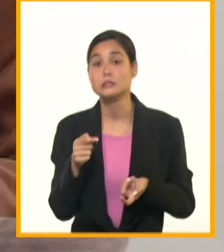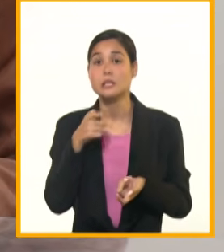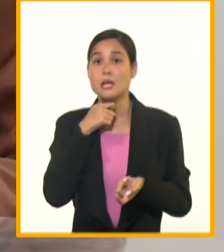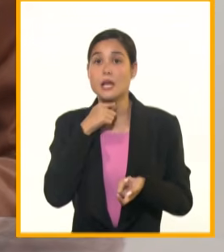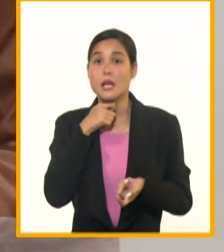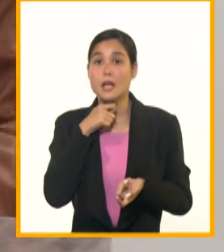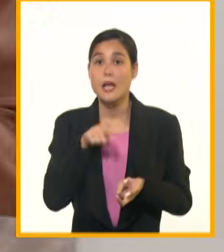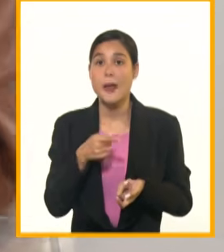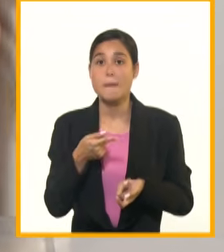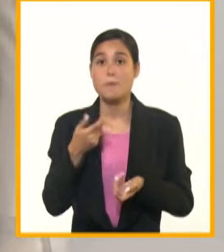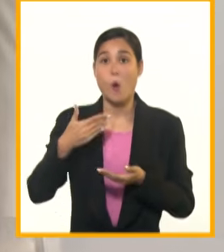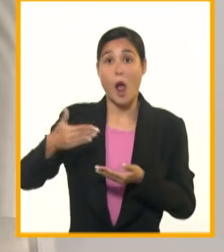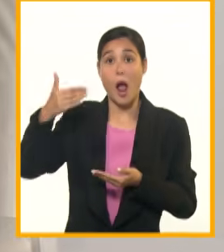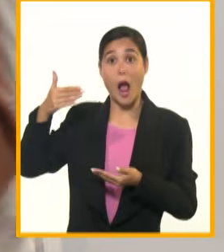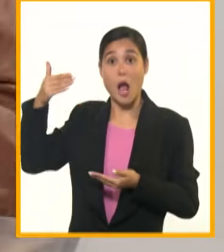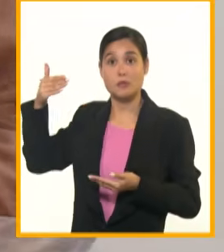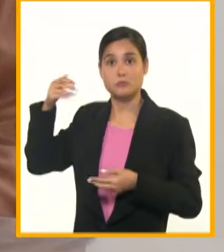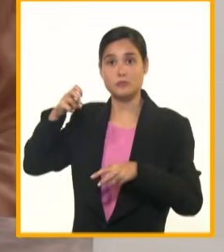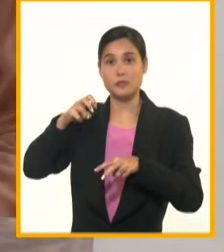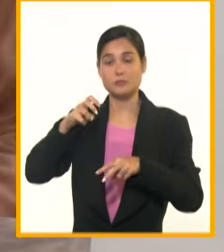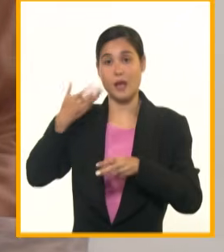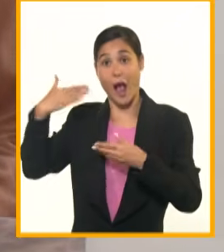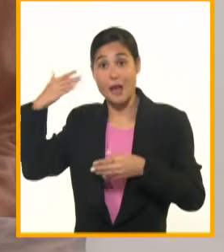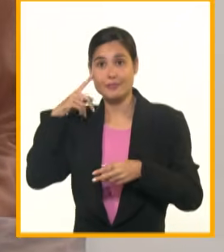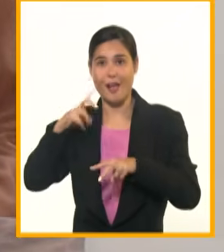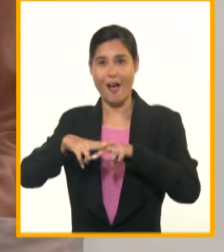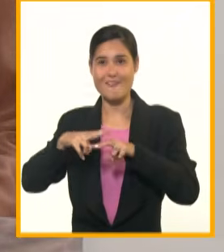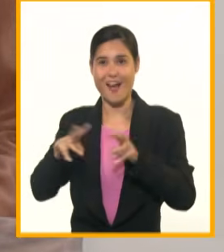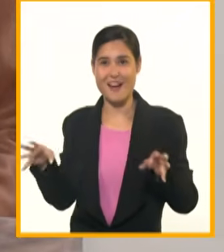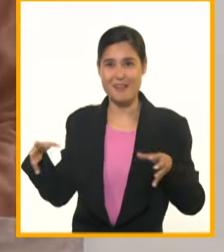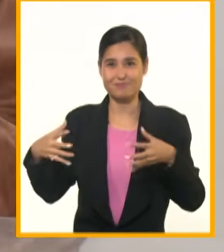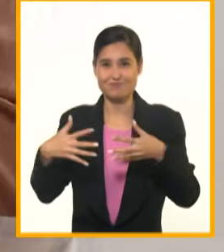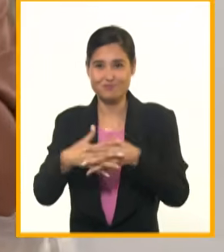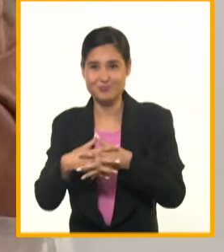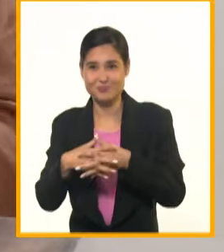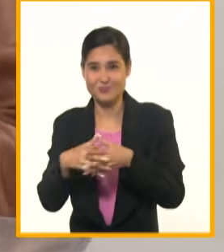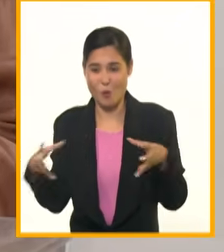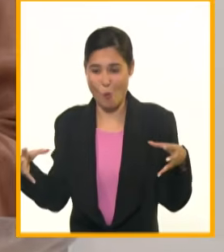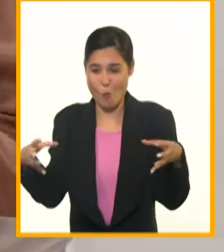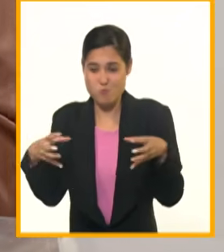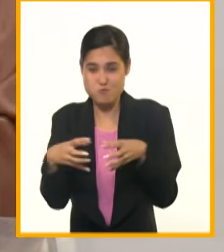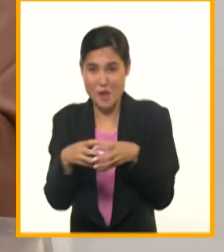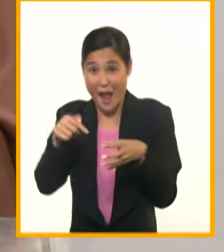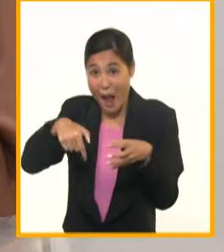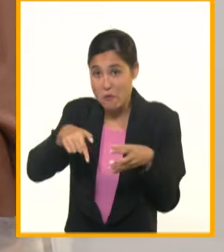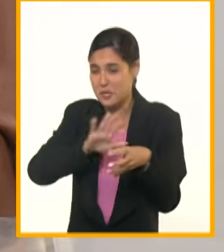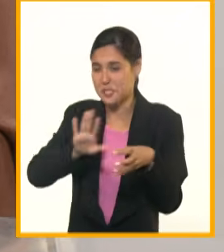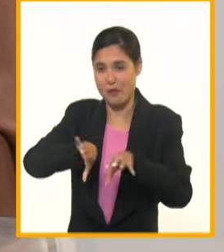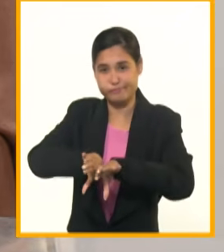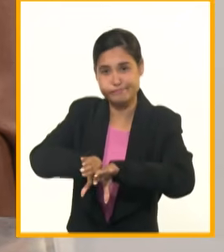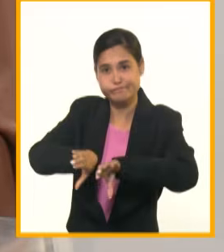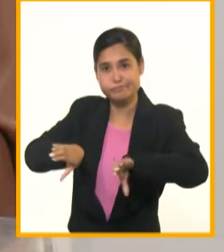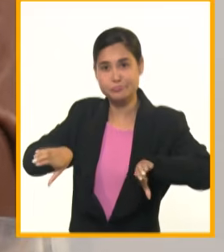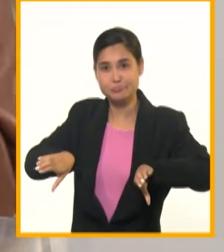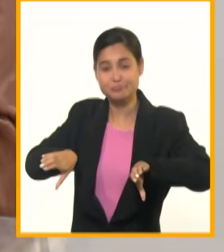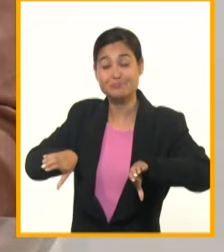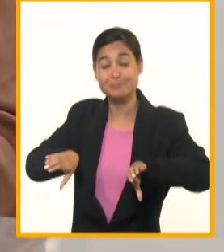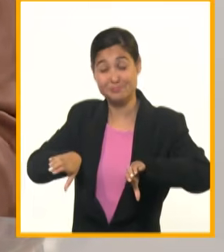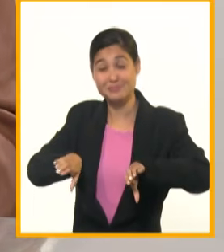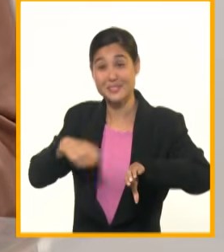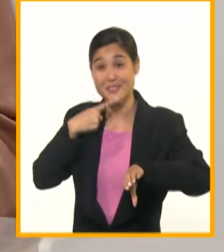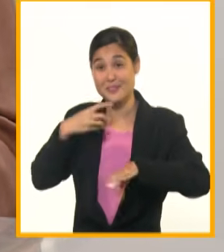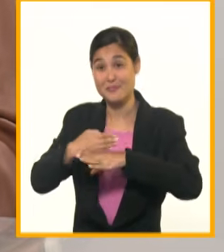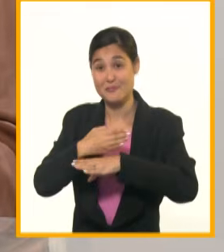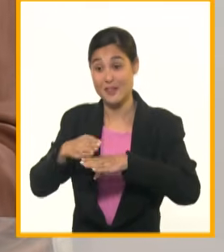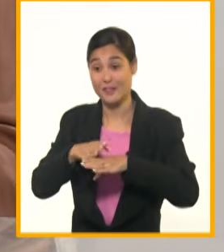viene de la antigua Habana como de la que viene de Pinar del Río, en casi todo lo que está hecho está la